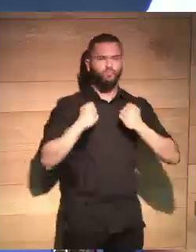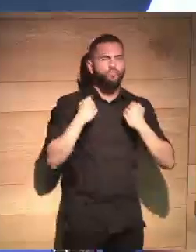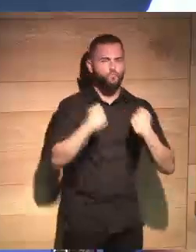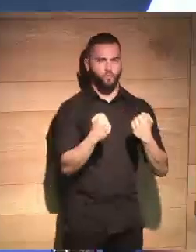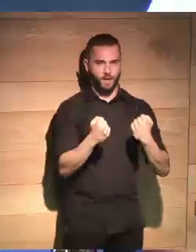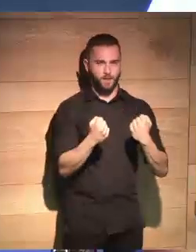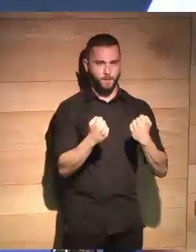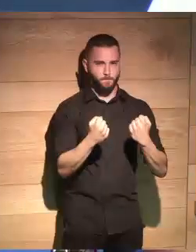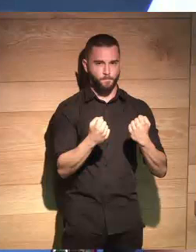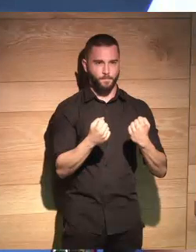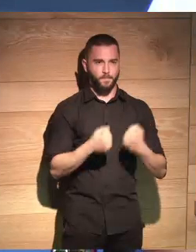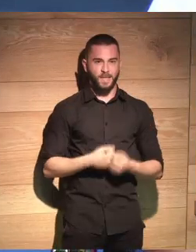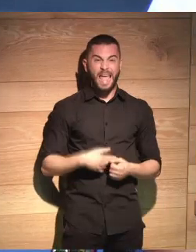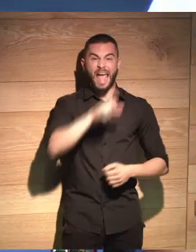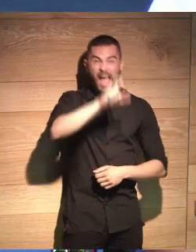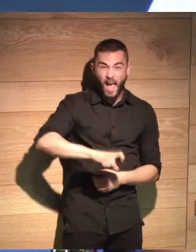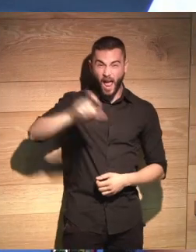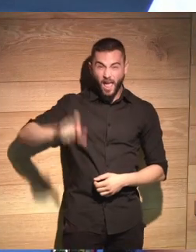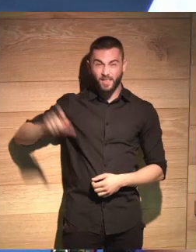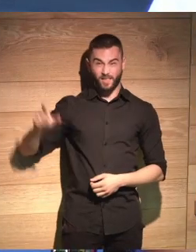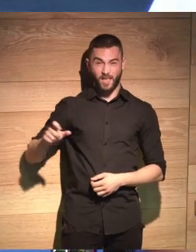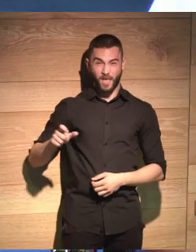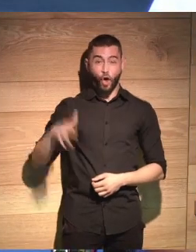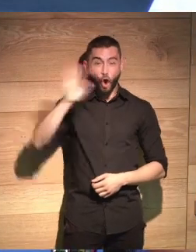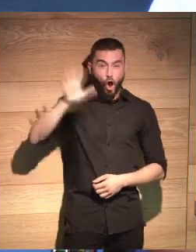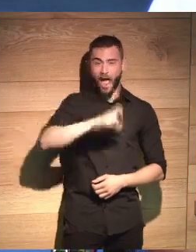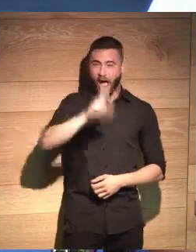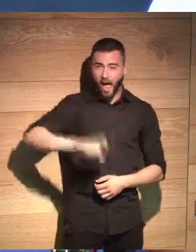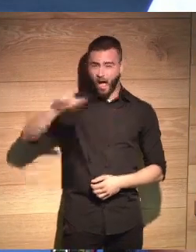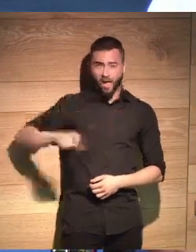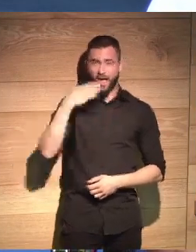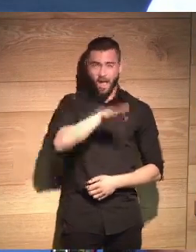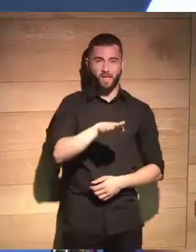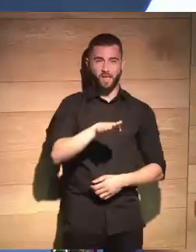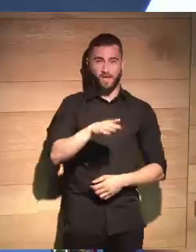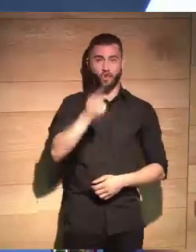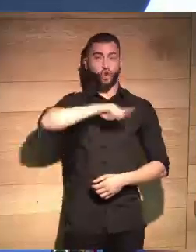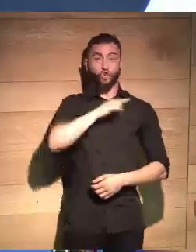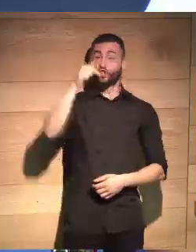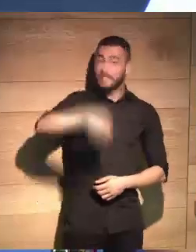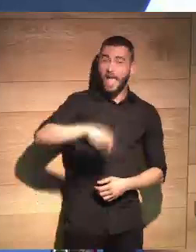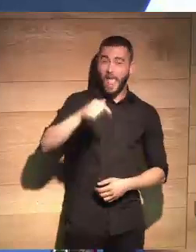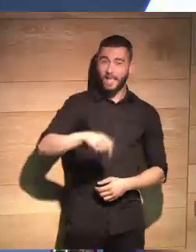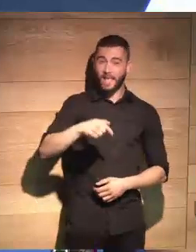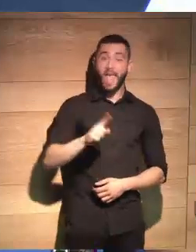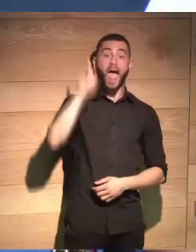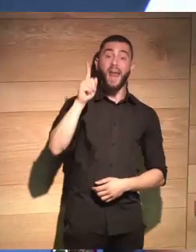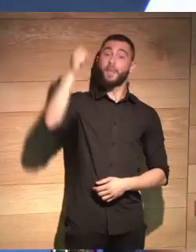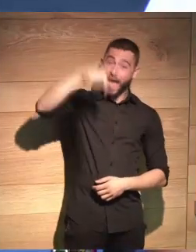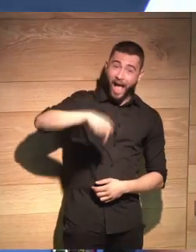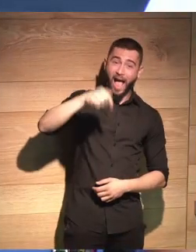fuerte. Gritaste, ¡gente! Gritaste, ¡hola, gente! Gritaste, aquí estamos, aquí